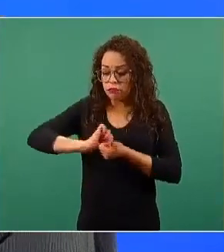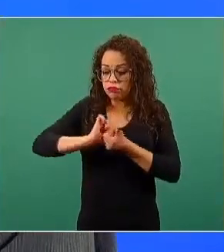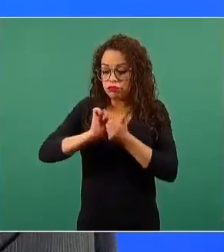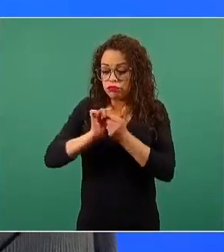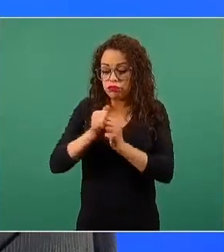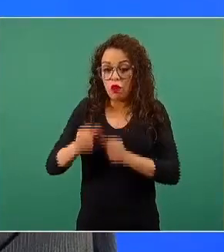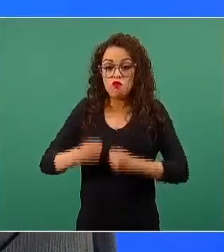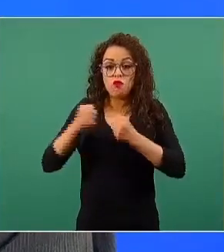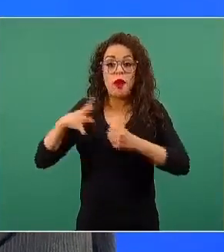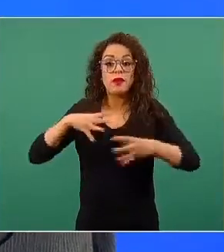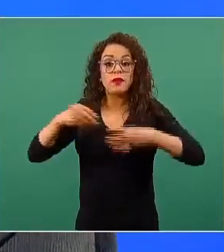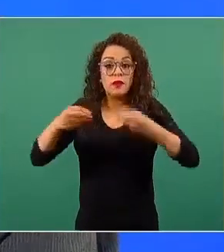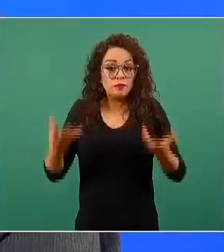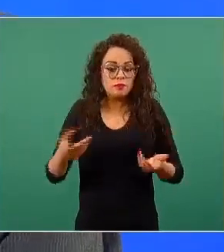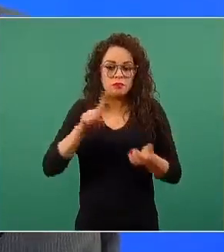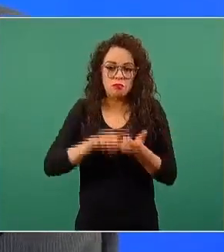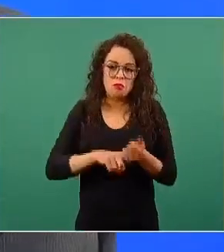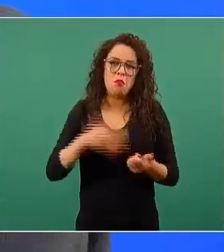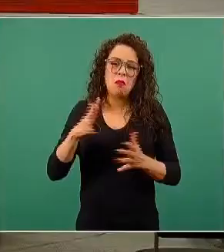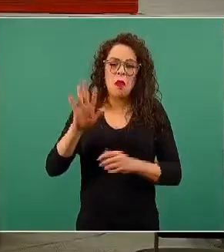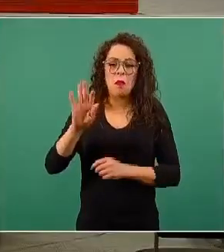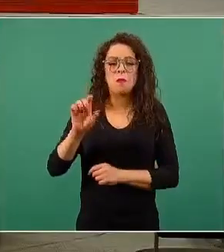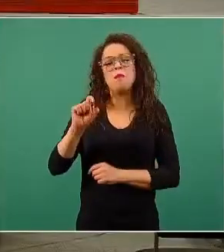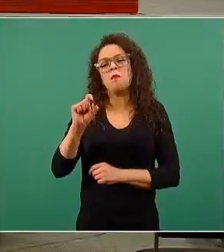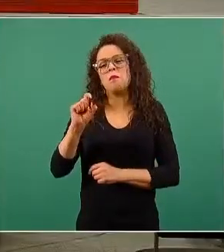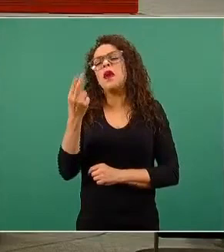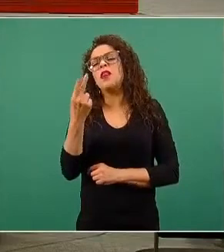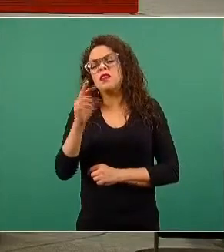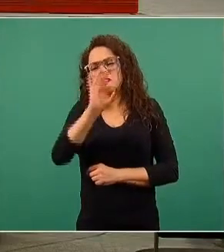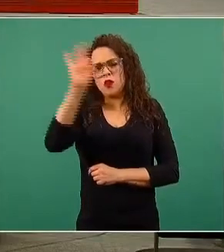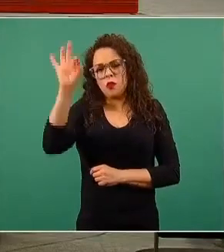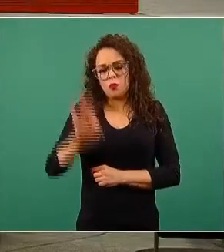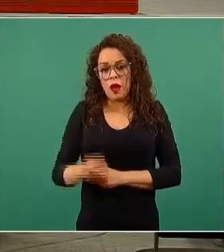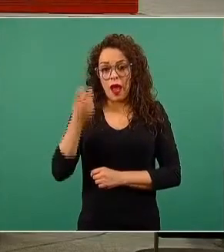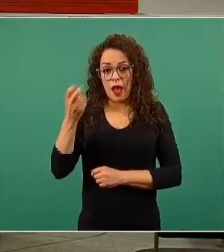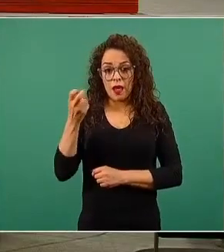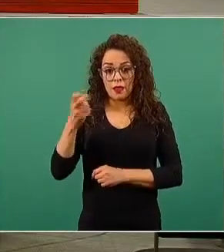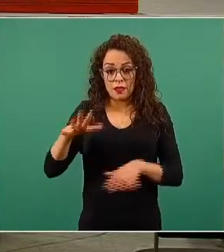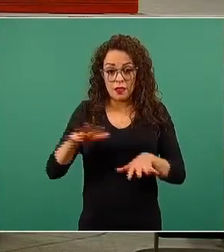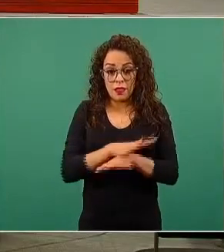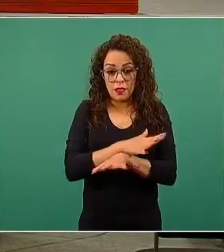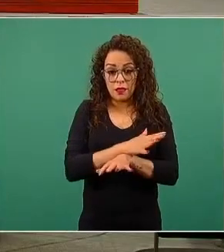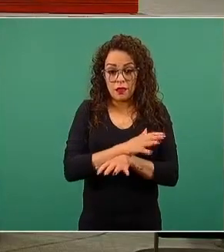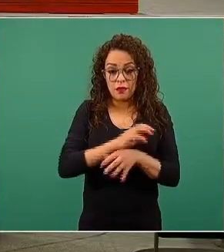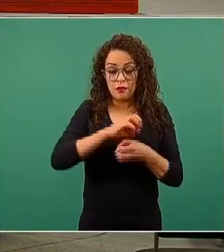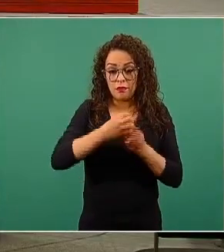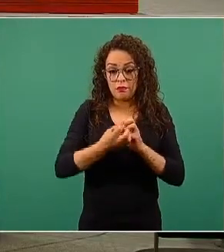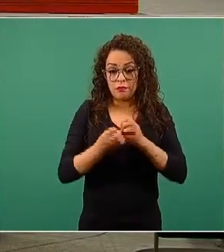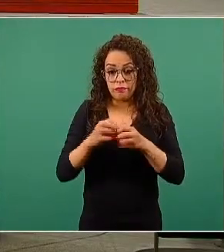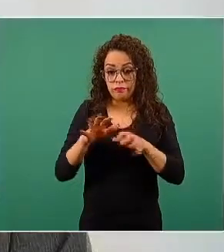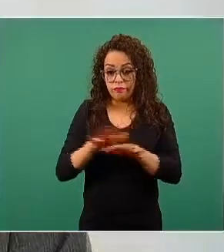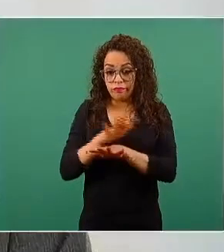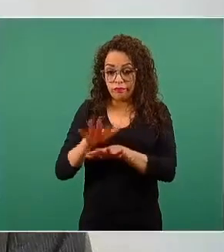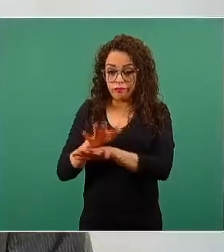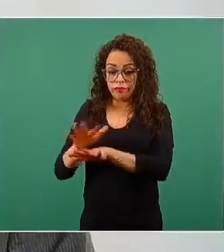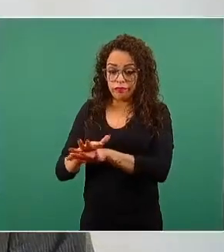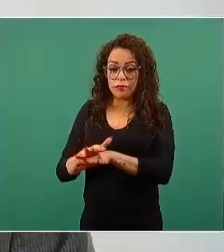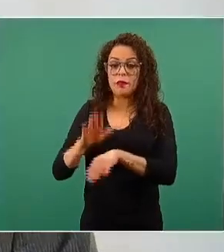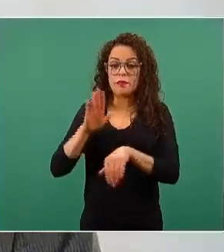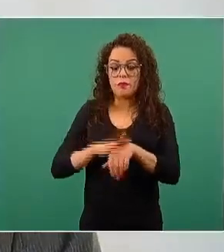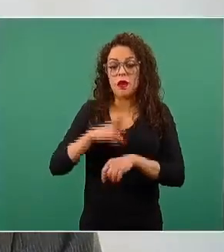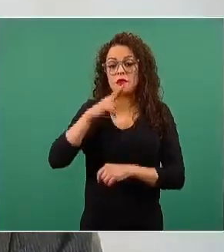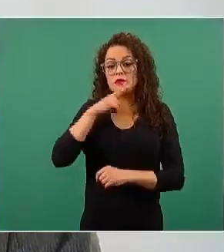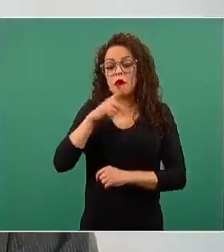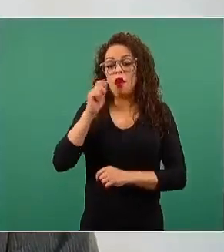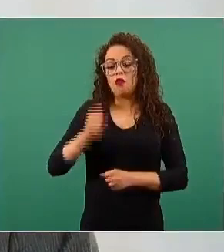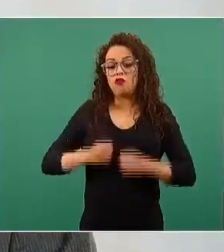de ataque alta del 25% y nos habla de que seguramente esta variante, podría tener mejores condiciones de contagio,